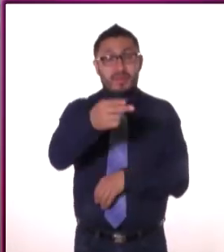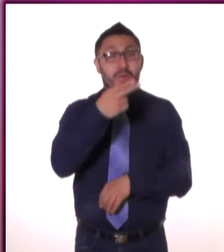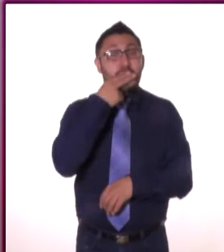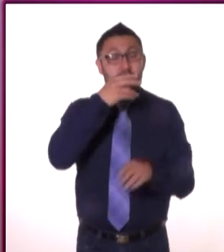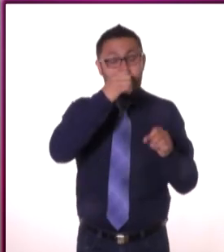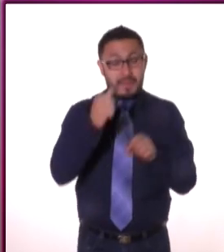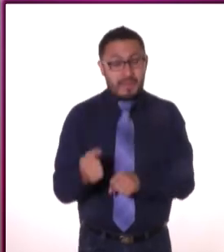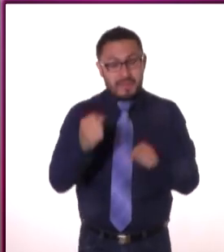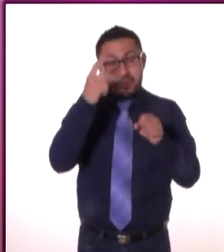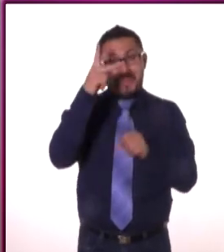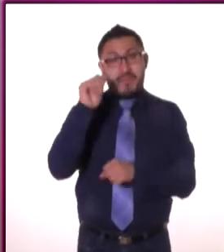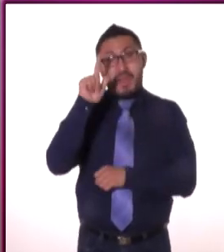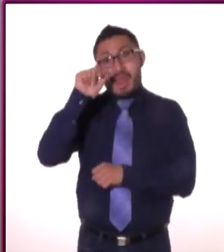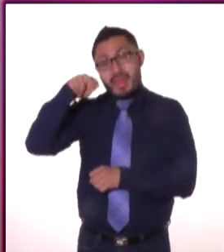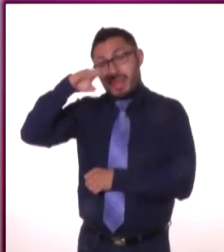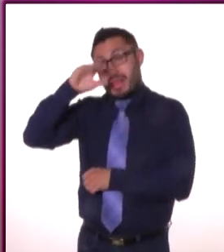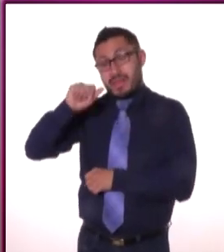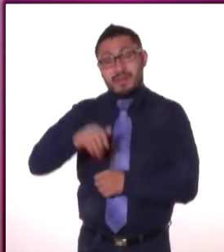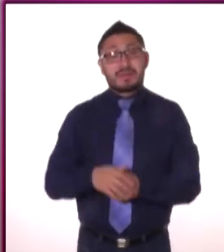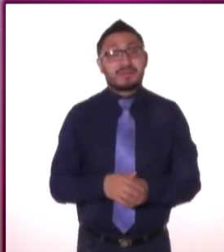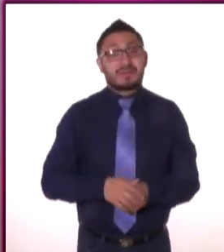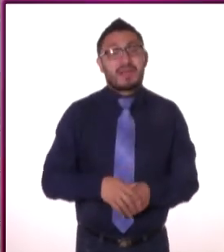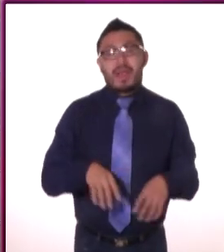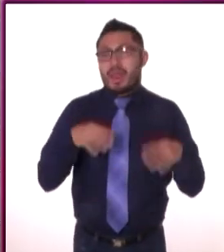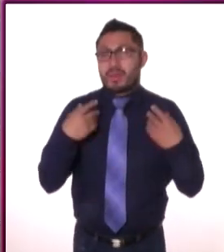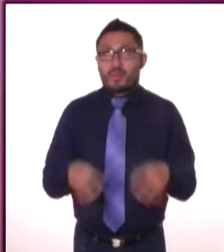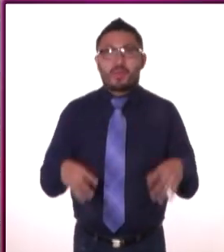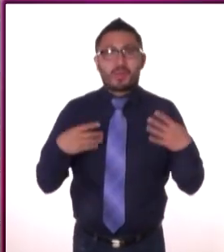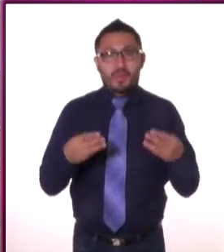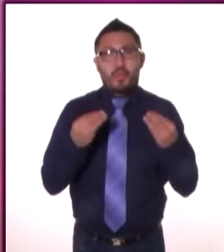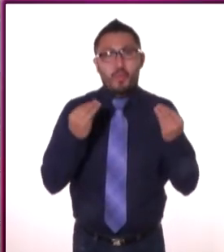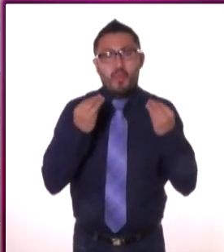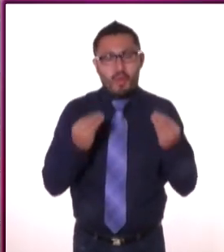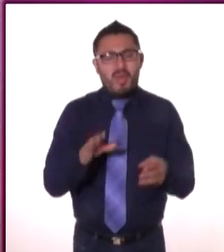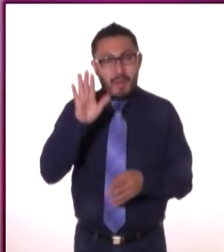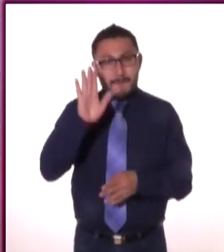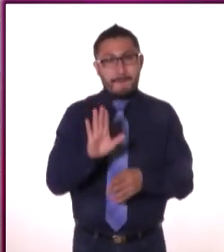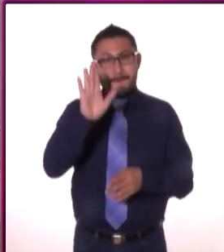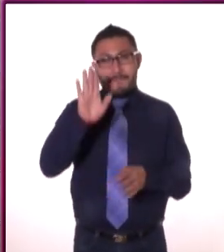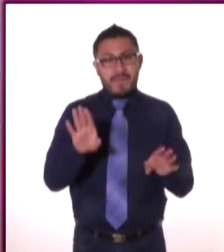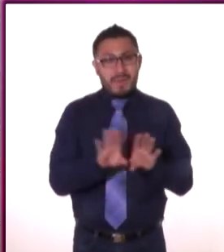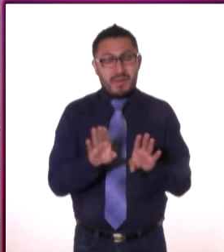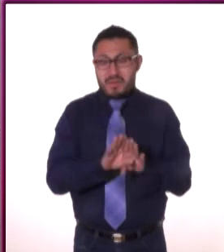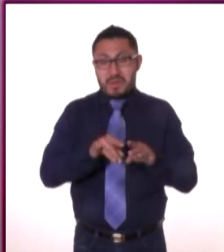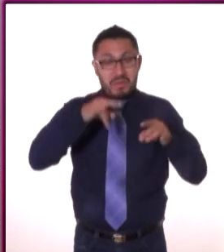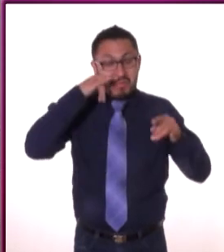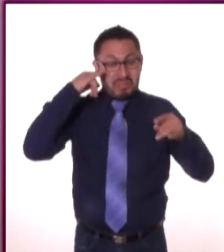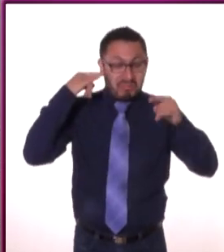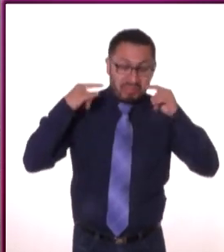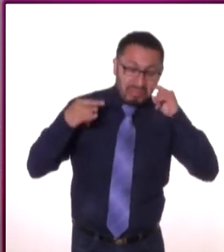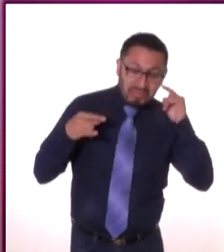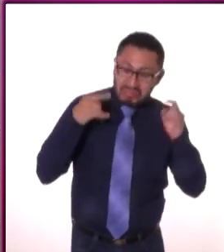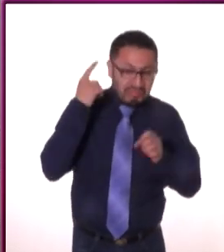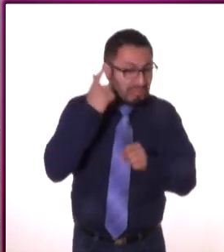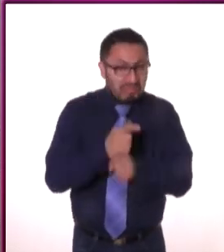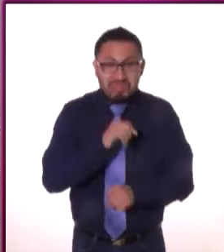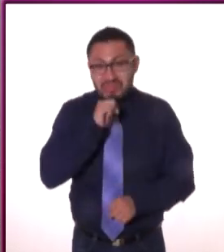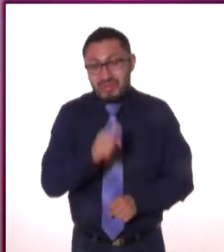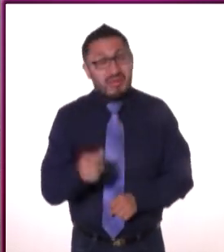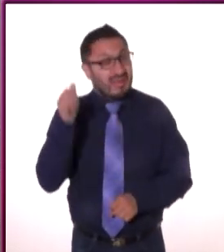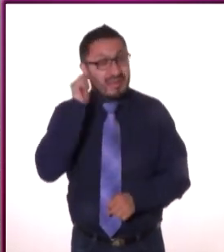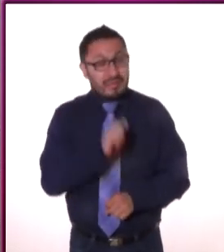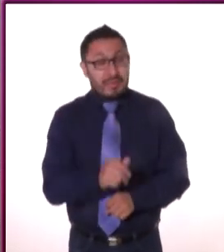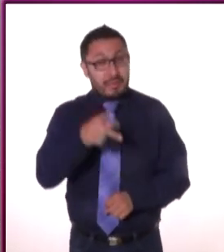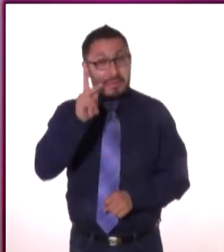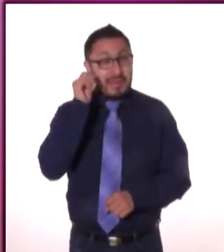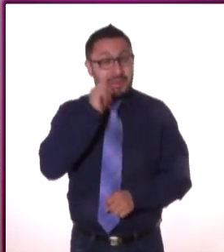veces al día utilizas la palanca? Un montón de veces. Parece que no nos damos cuenta que